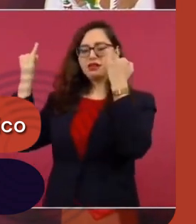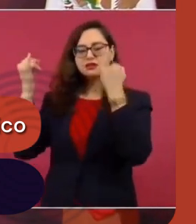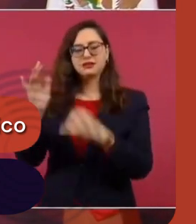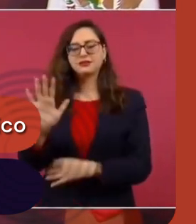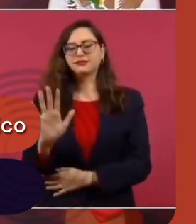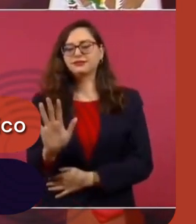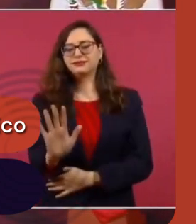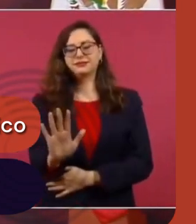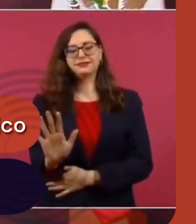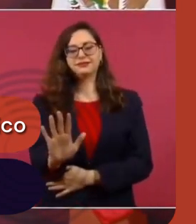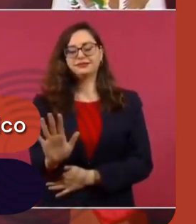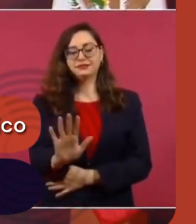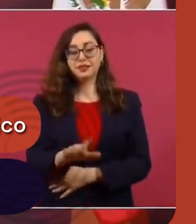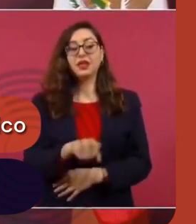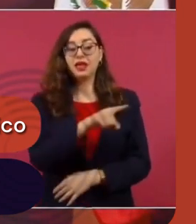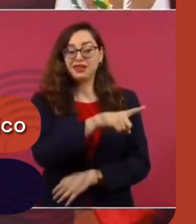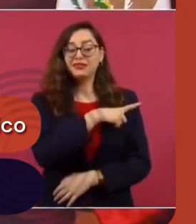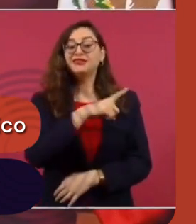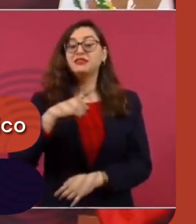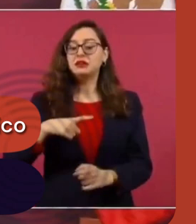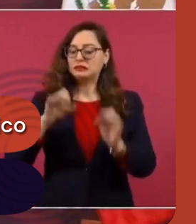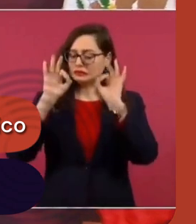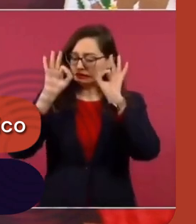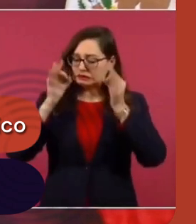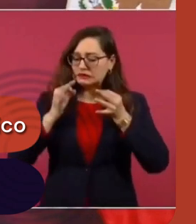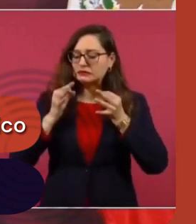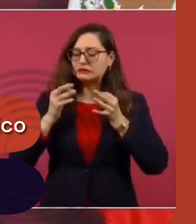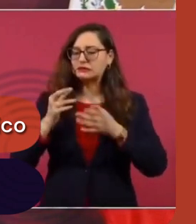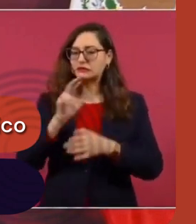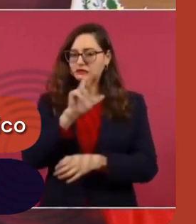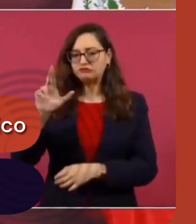no caiga en autocomplacencia